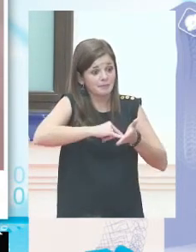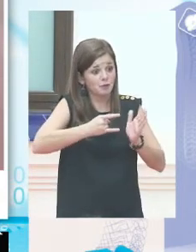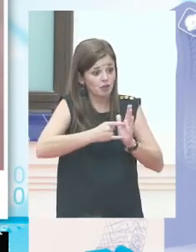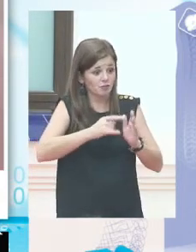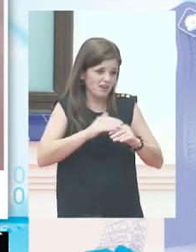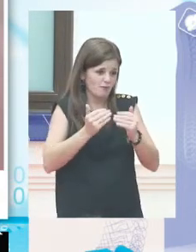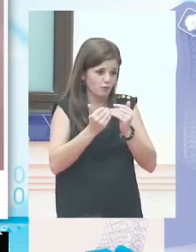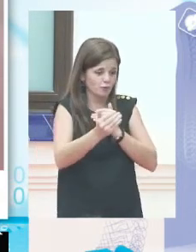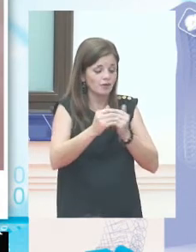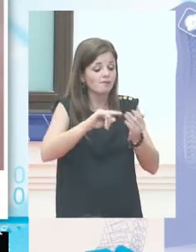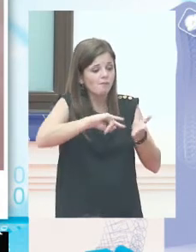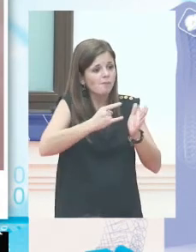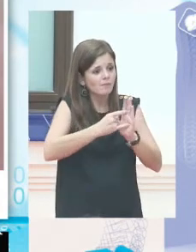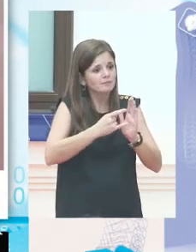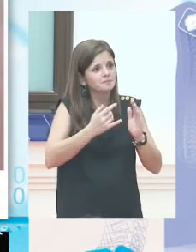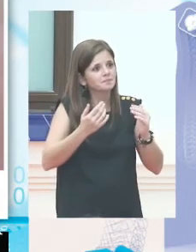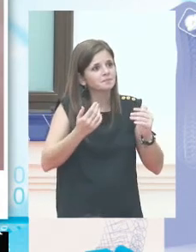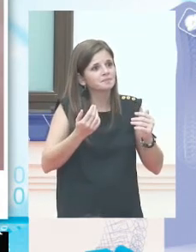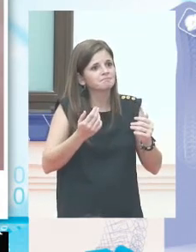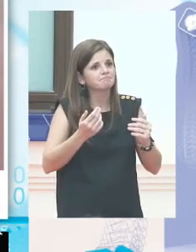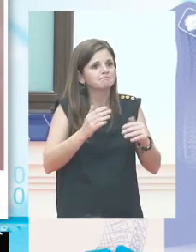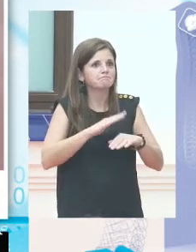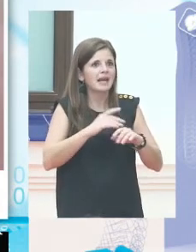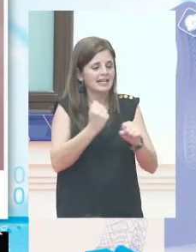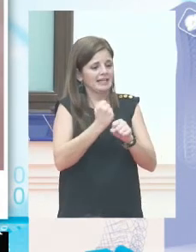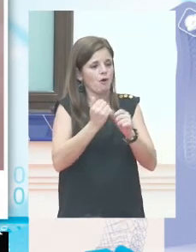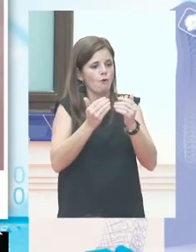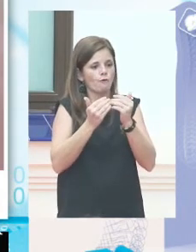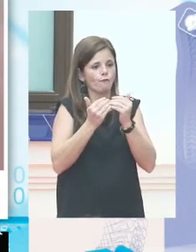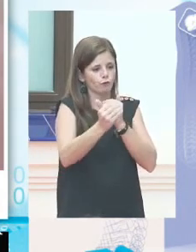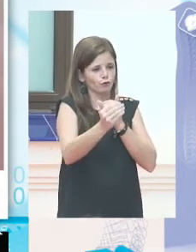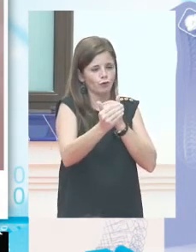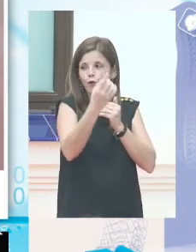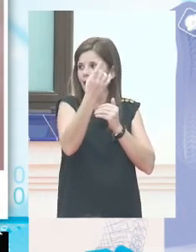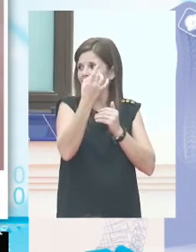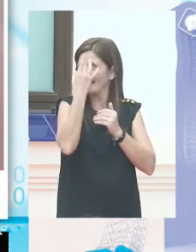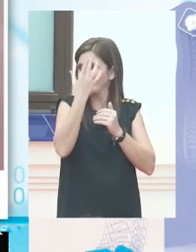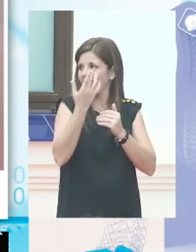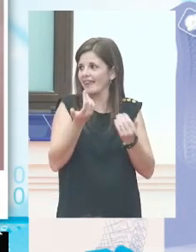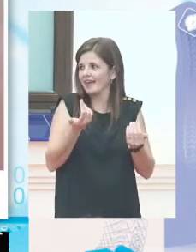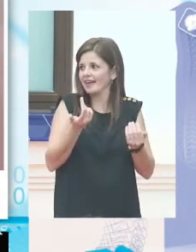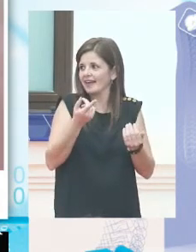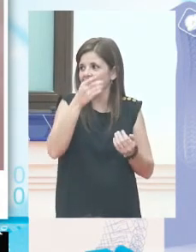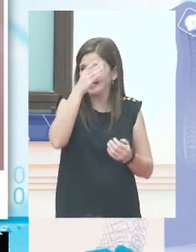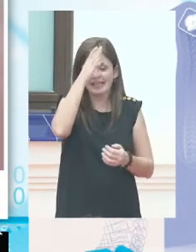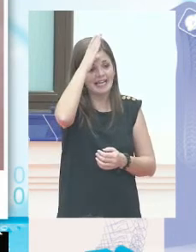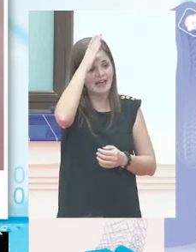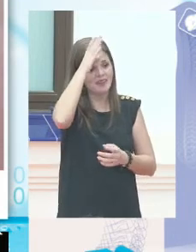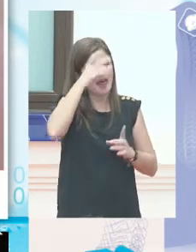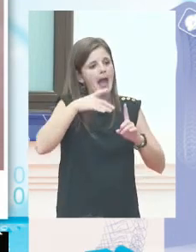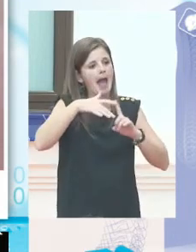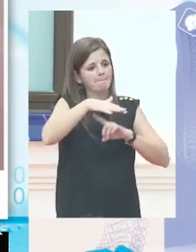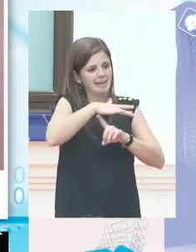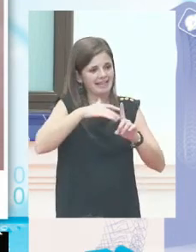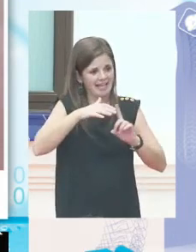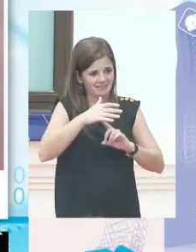ya veis que está muy avanzado. Como trabajo futuro, nuestra idea es la integración de inteligencia ambiental. ¿Qué es esto?